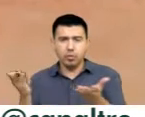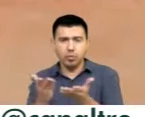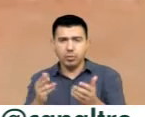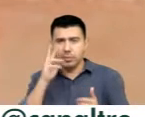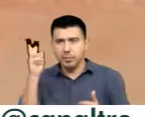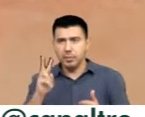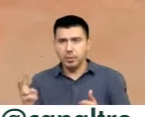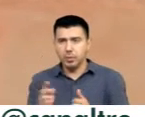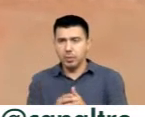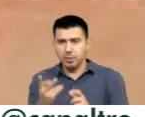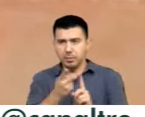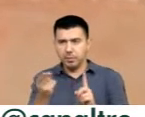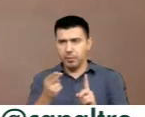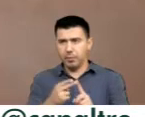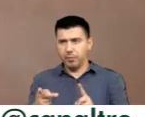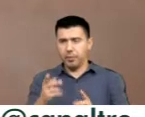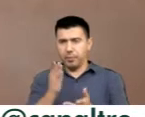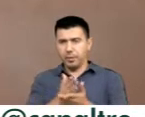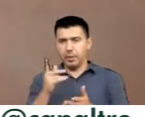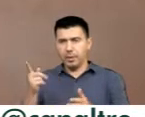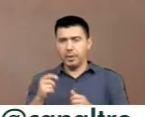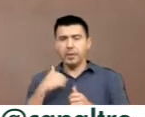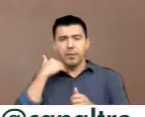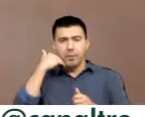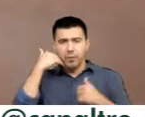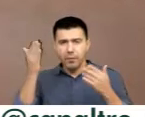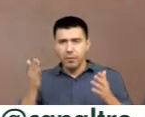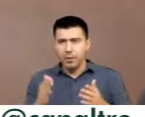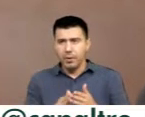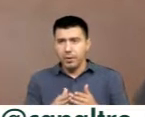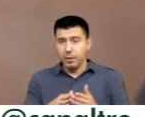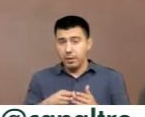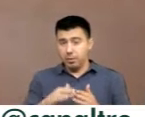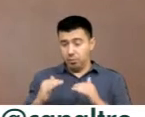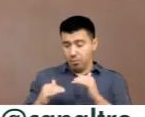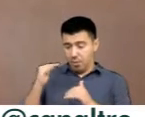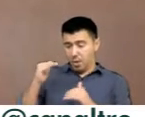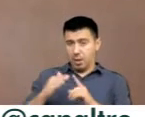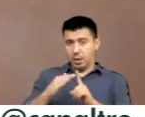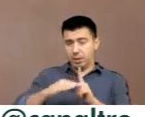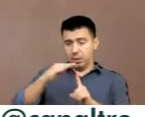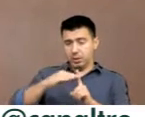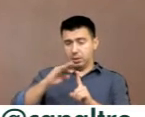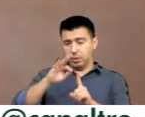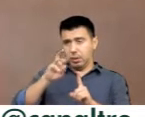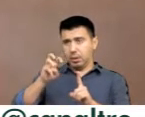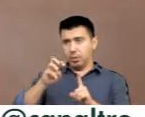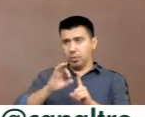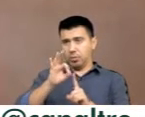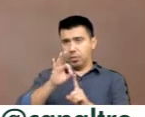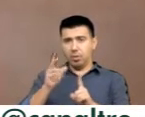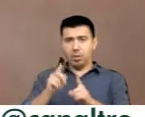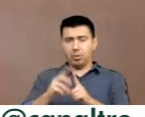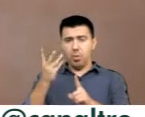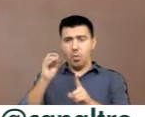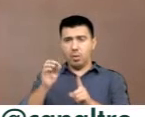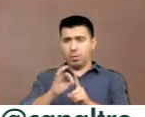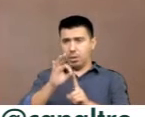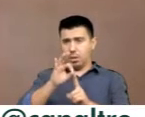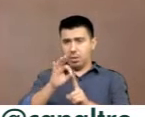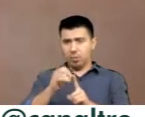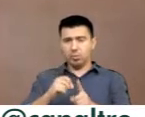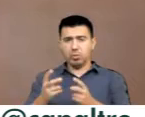tres transmitidos por la misma especie fiebres mayores a 38 grados hasta los 40 grados vamos a tener dolor articular